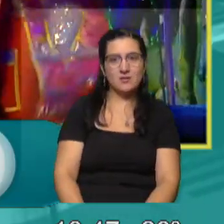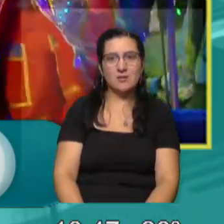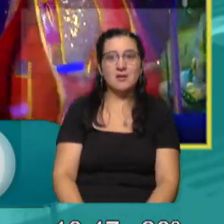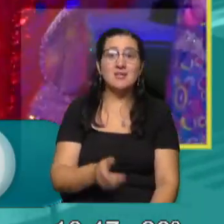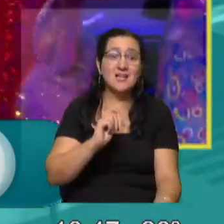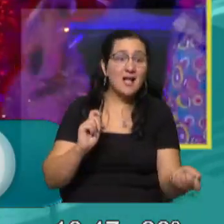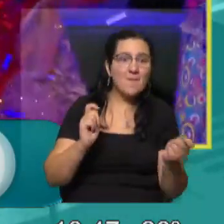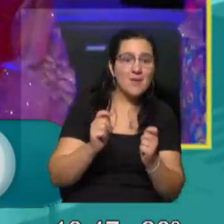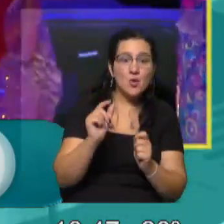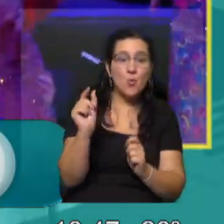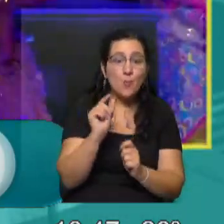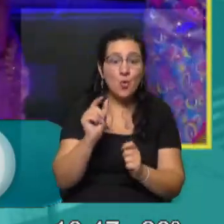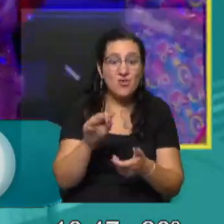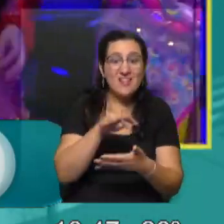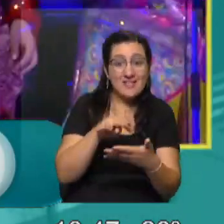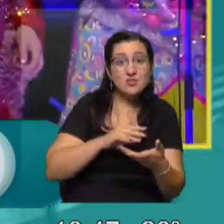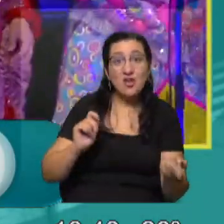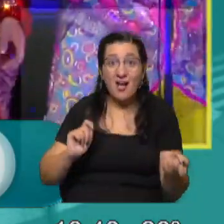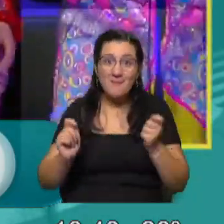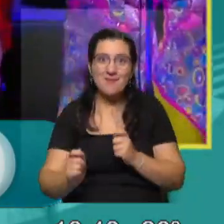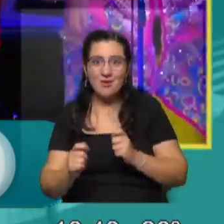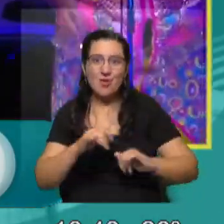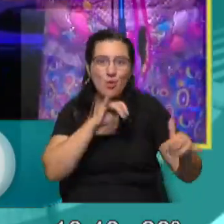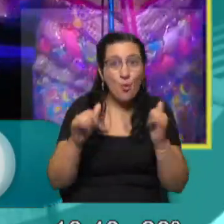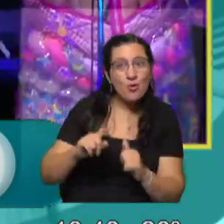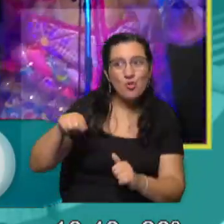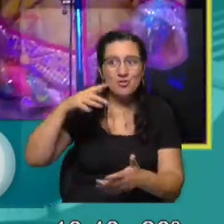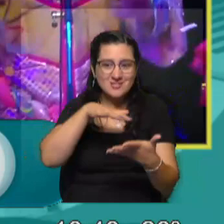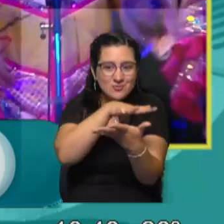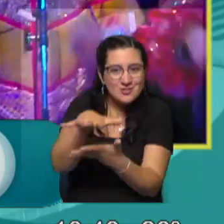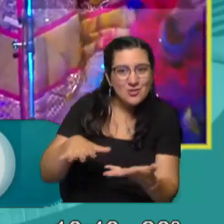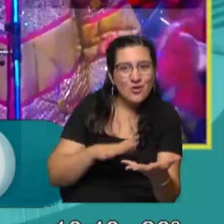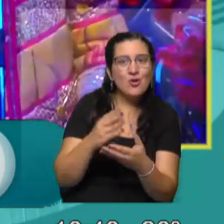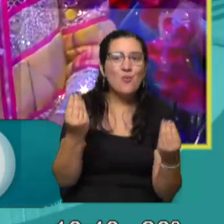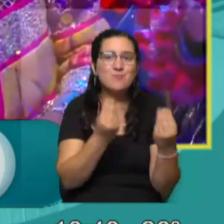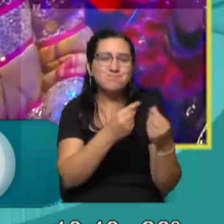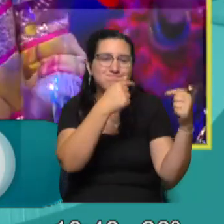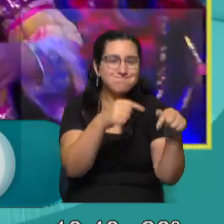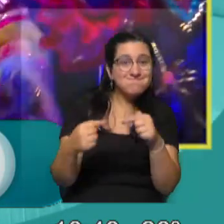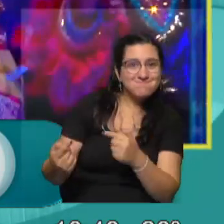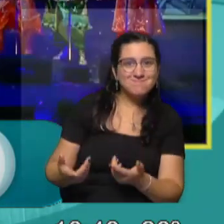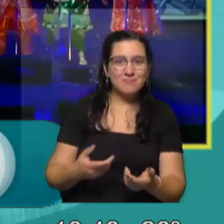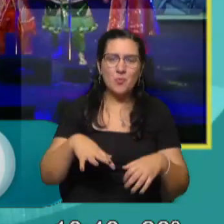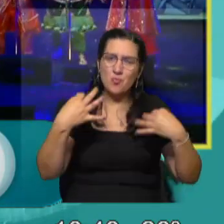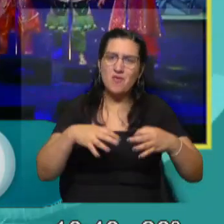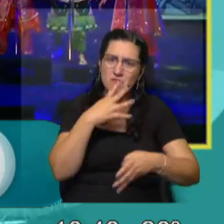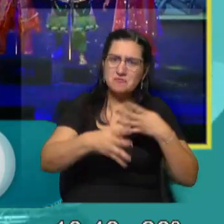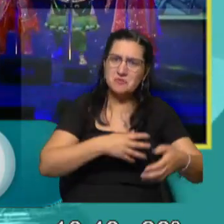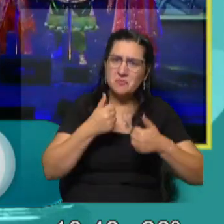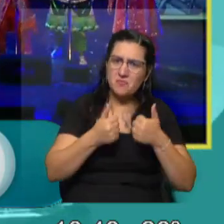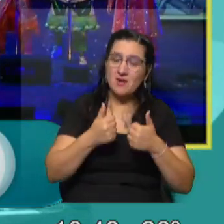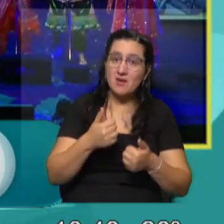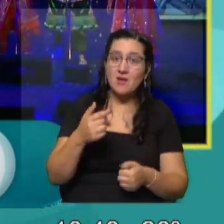un poco del libreto que tiene la murga y jugar con otras situaciones, meter mucha mecha. Funcionó muy bien lo que hicieron. Sí, sí, sí. ¿Estaban